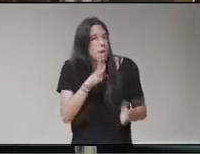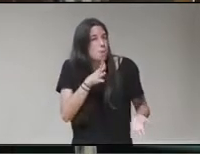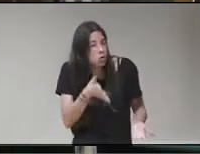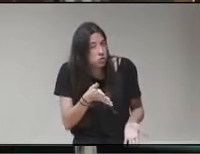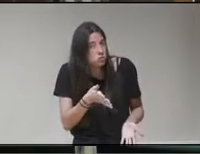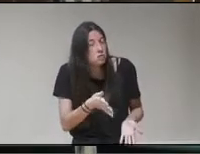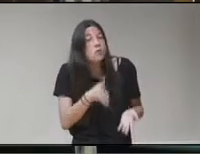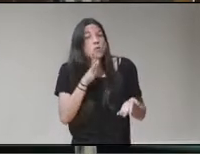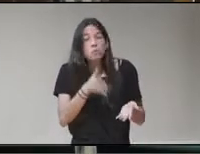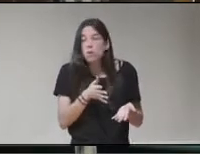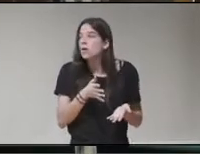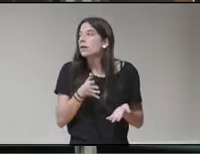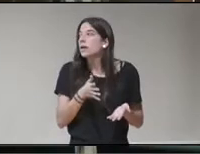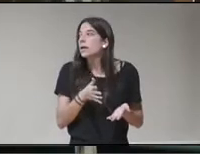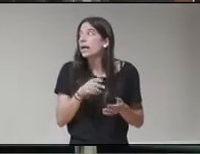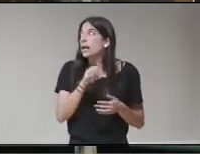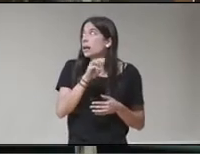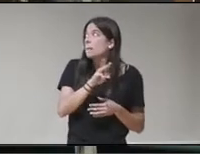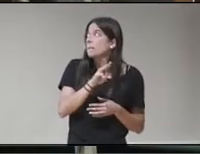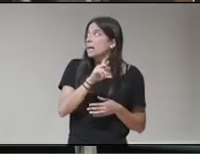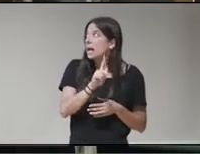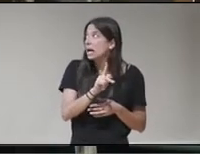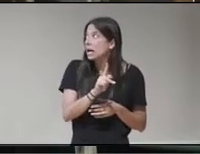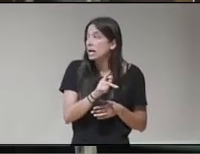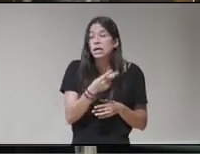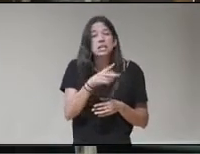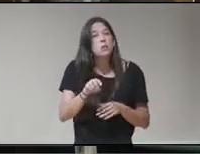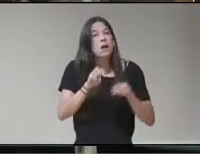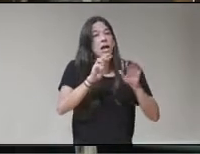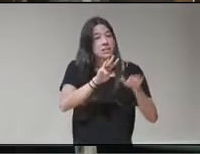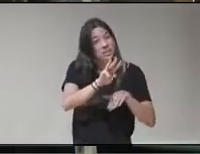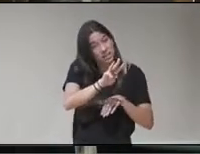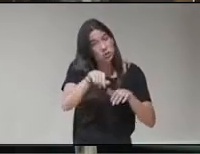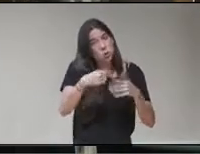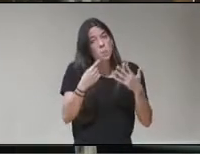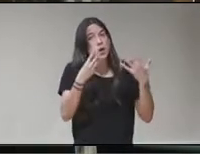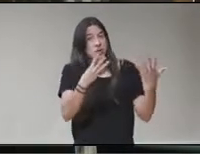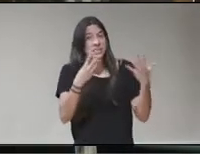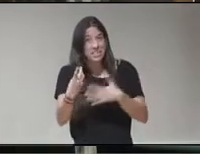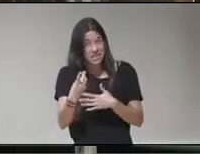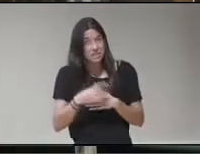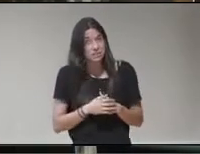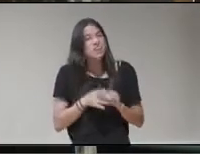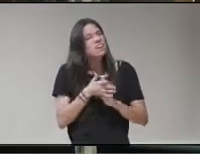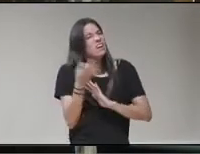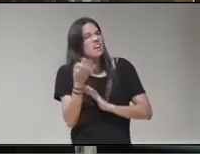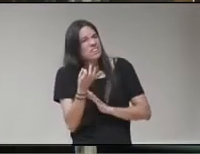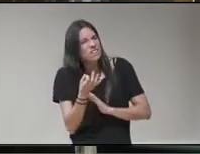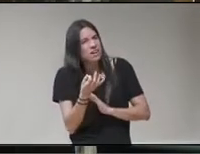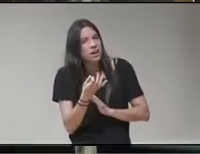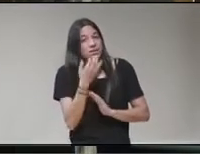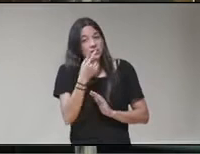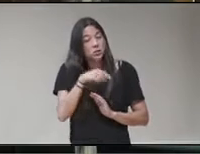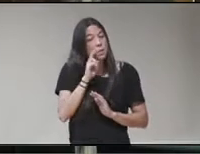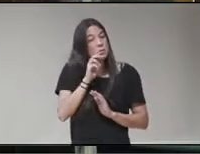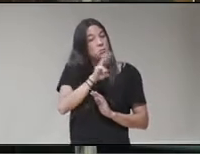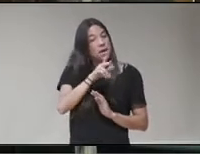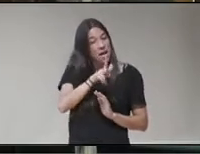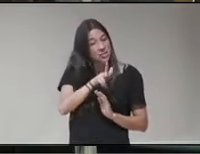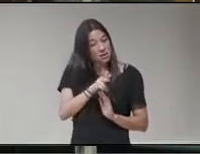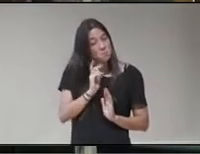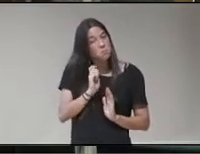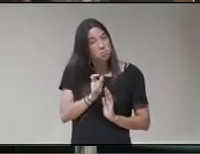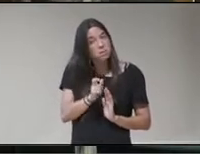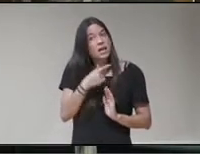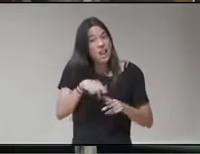su pK es 3,86. ¿Eso qué significa? Que cuando estamos a los pHs imperantes en la vagina,